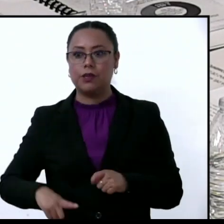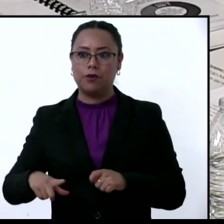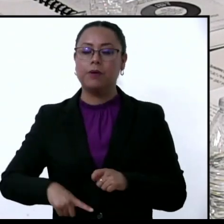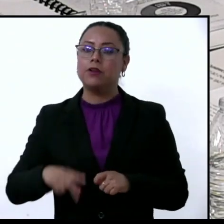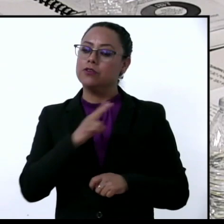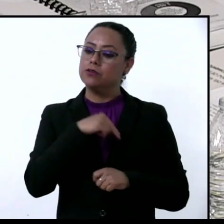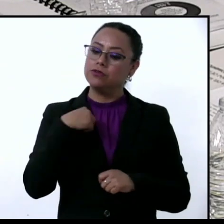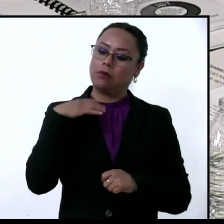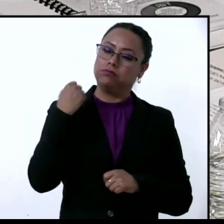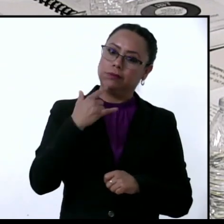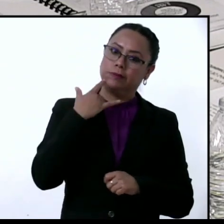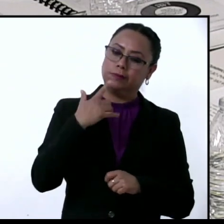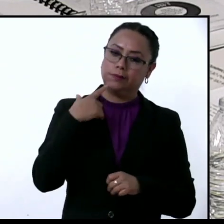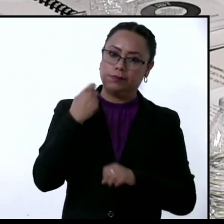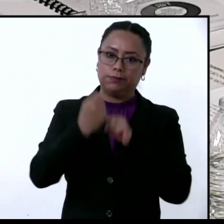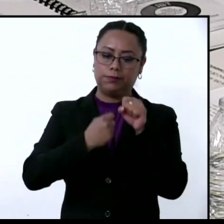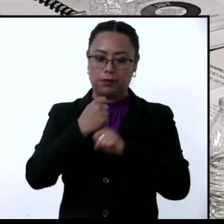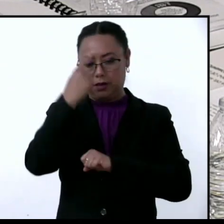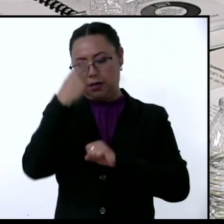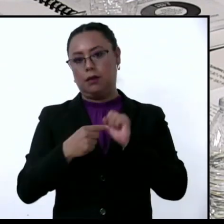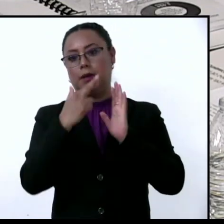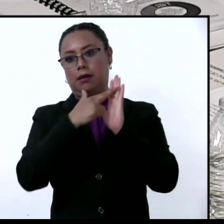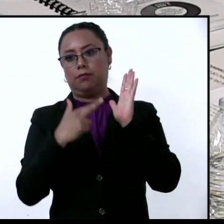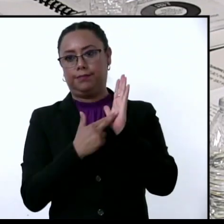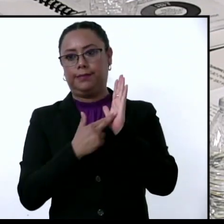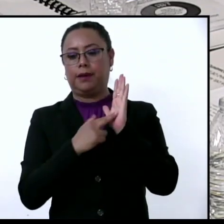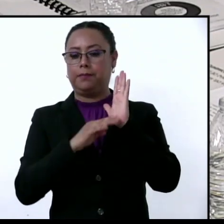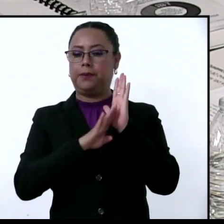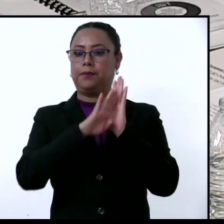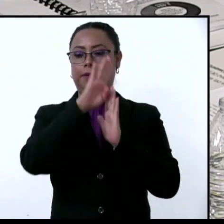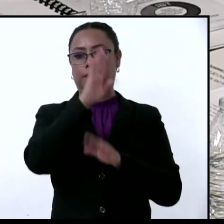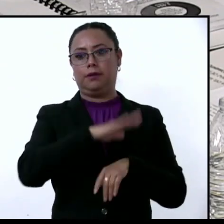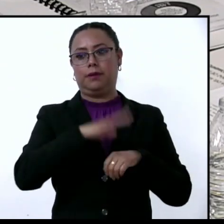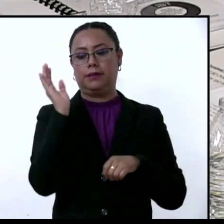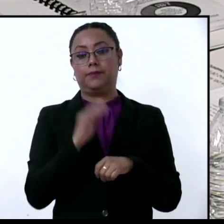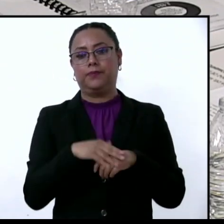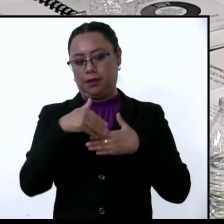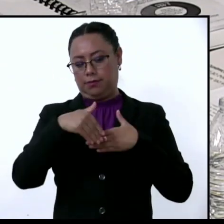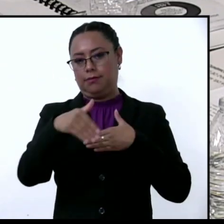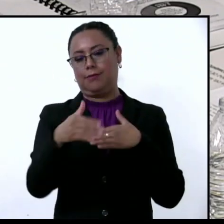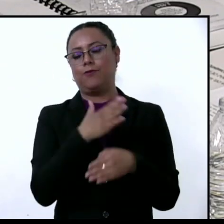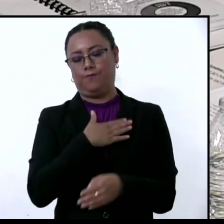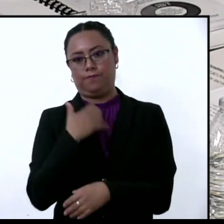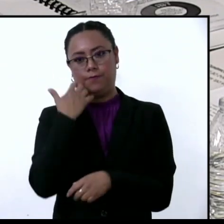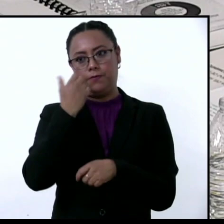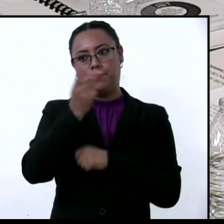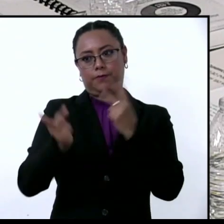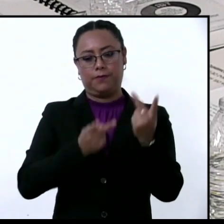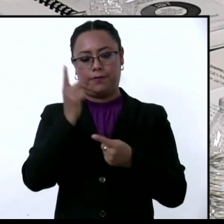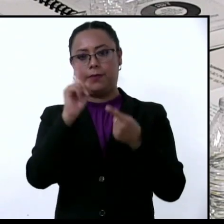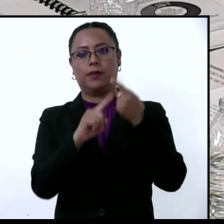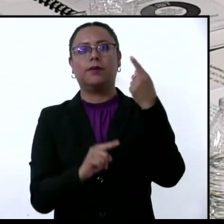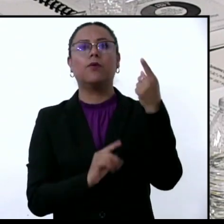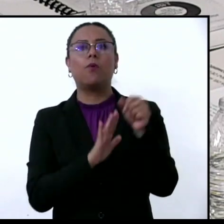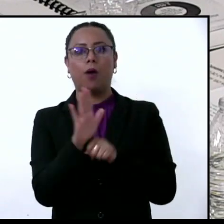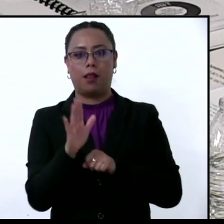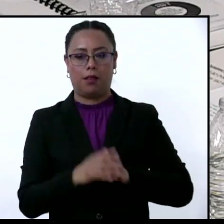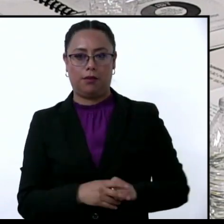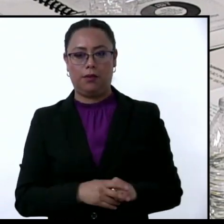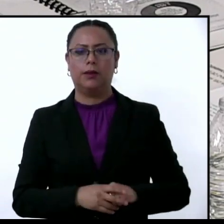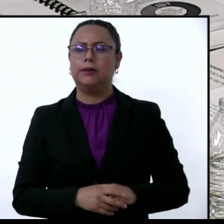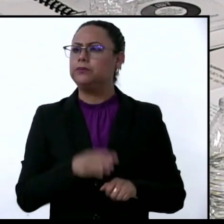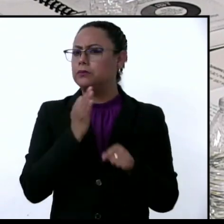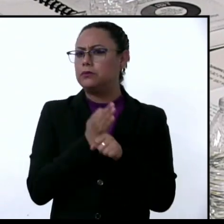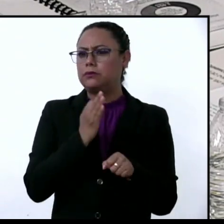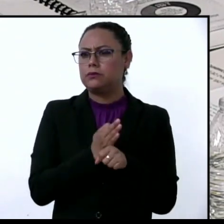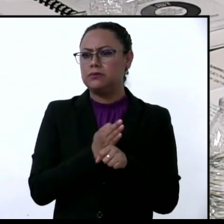este marco jurídico. Y a partir de ello, sí quiero hacer algunas preguntas. La primera de ellas, ¿de qué